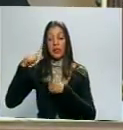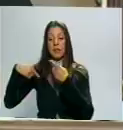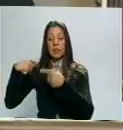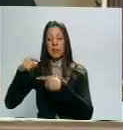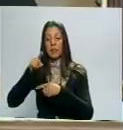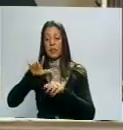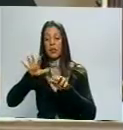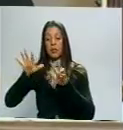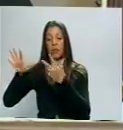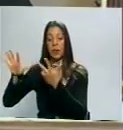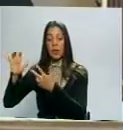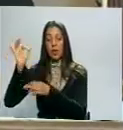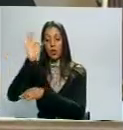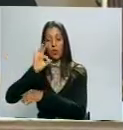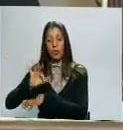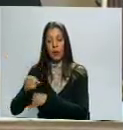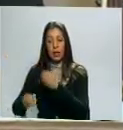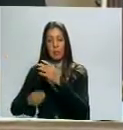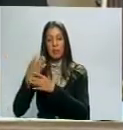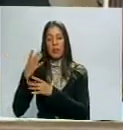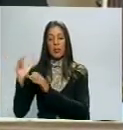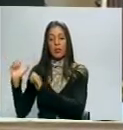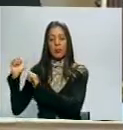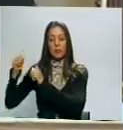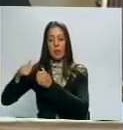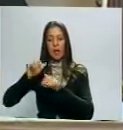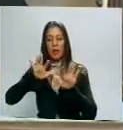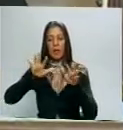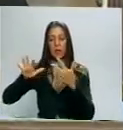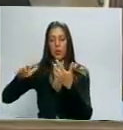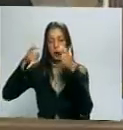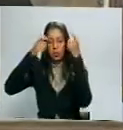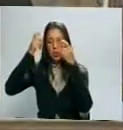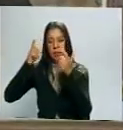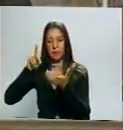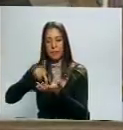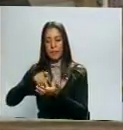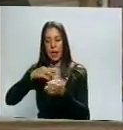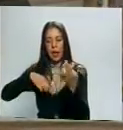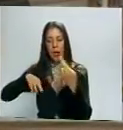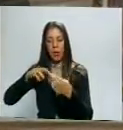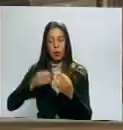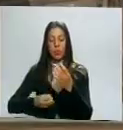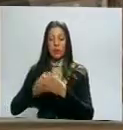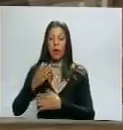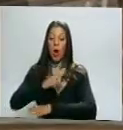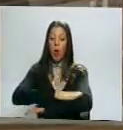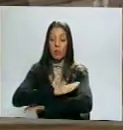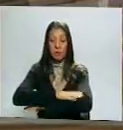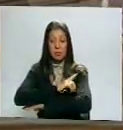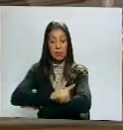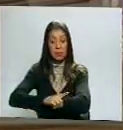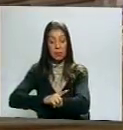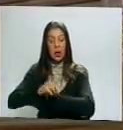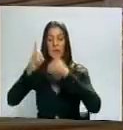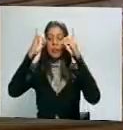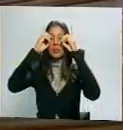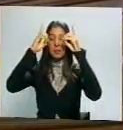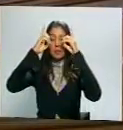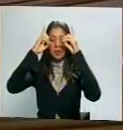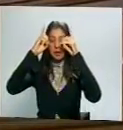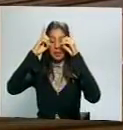Federación y 18 de la Revolución Bolivariana. Cúmplase Delcy Eloína Rodríguez